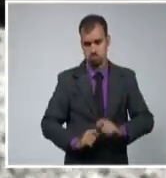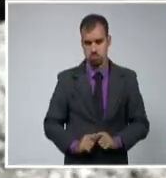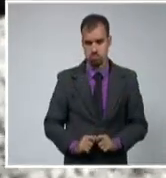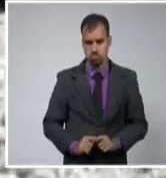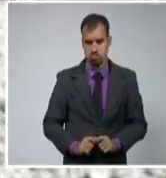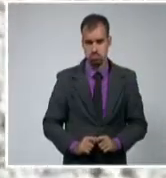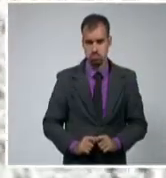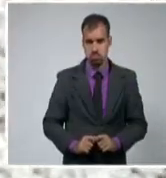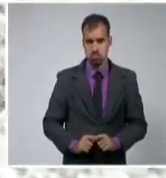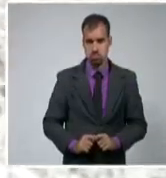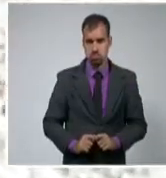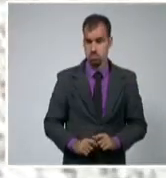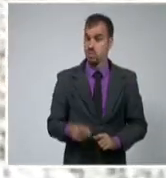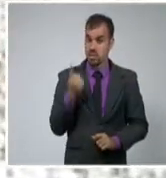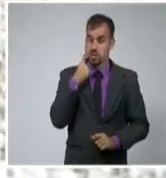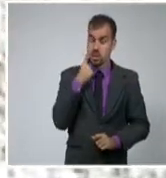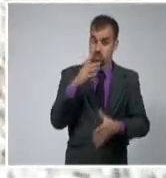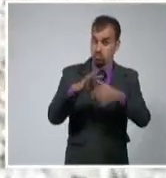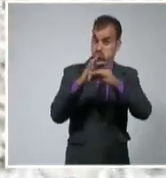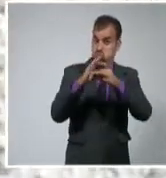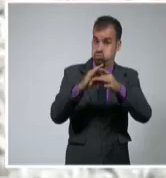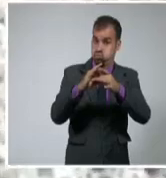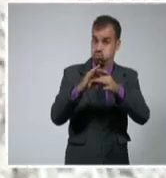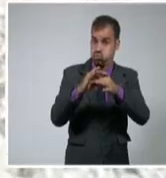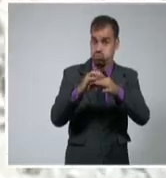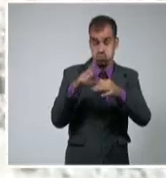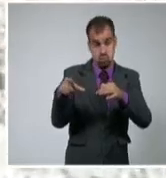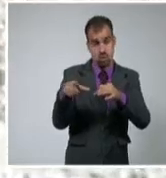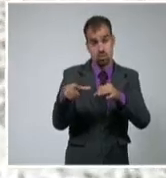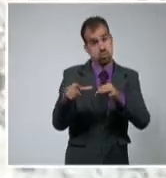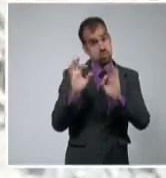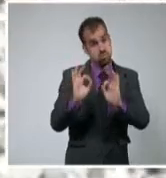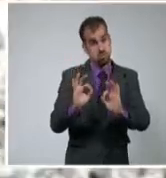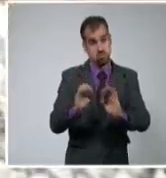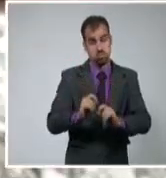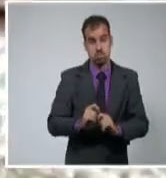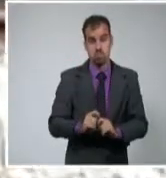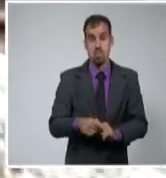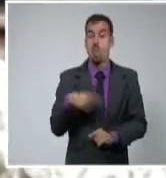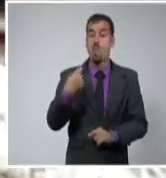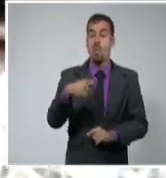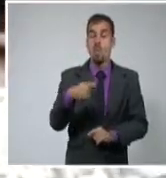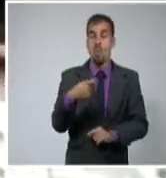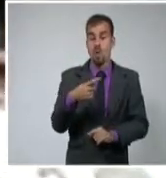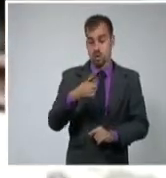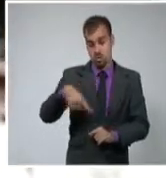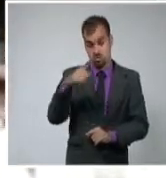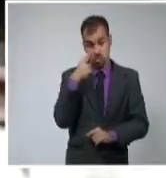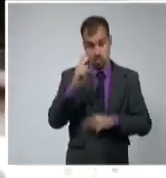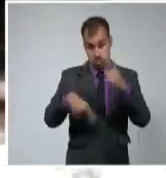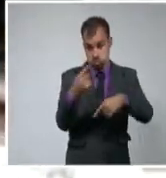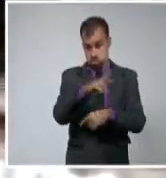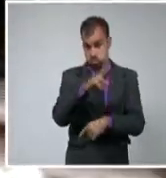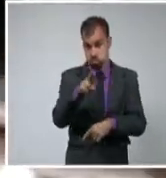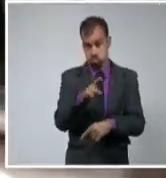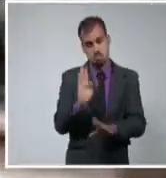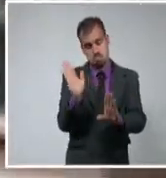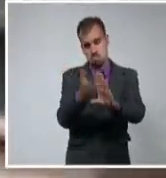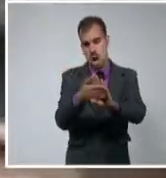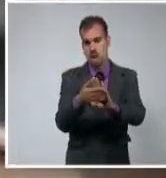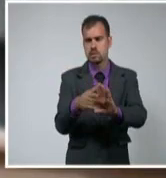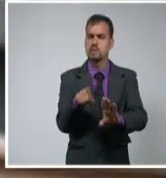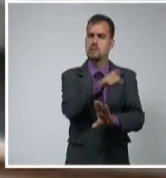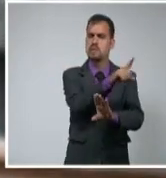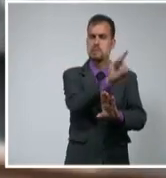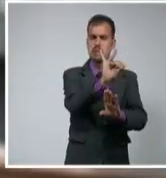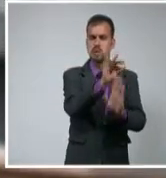Teniendo en cuenta la gravedad de los actos ilícitos cometidos, los jueces del caso por el delito de sabotaje aplicaron sanciones de entre 17